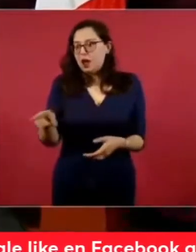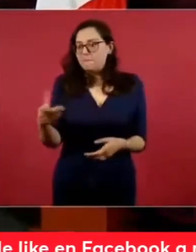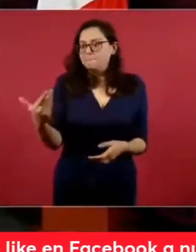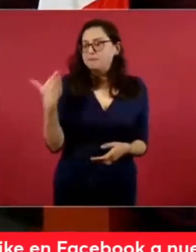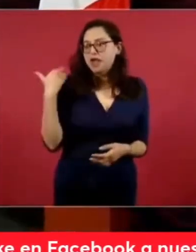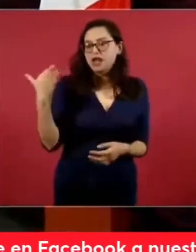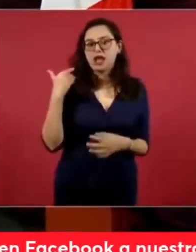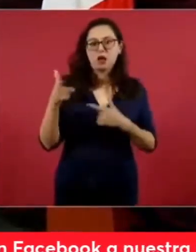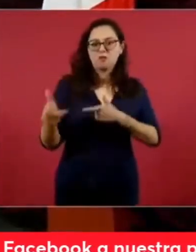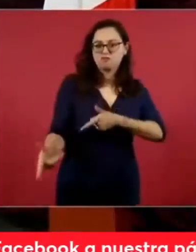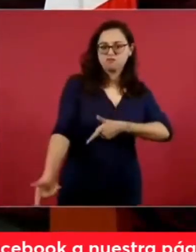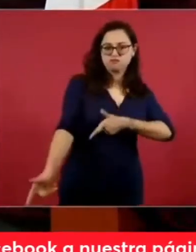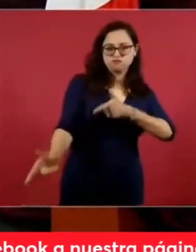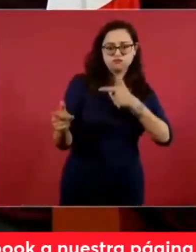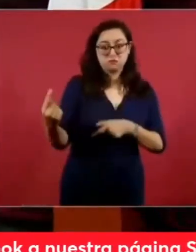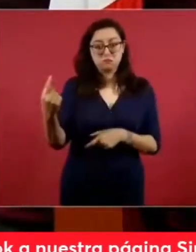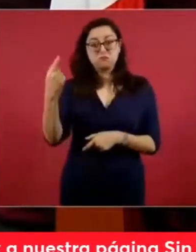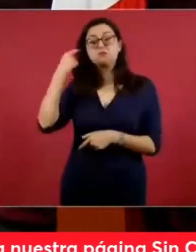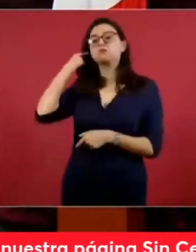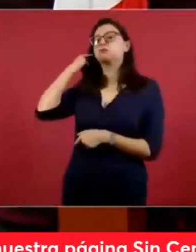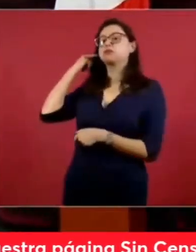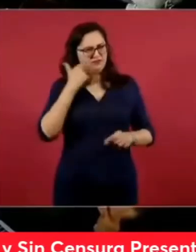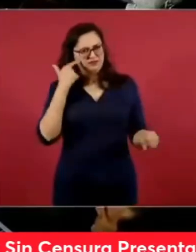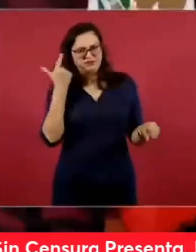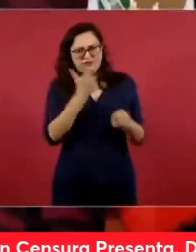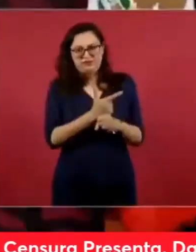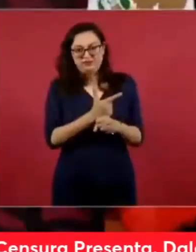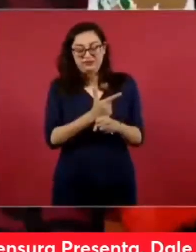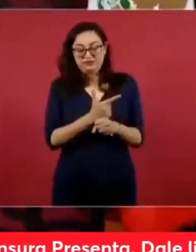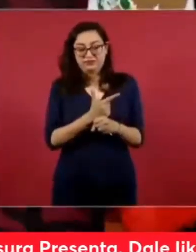y hay una etapa